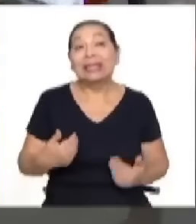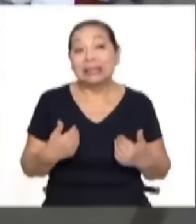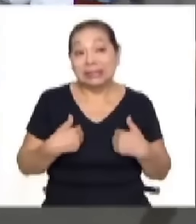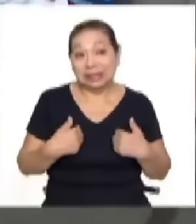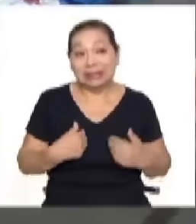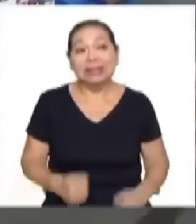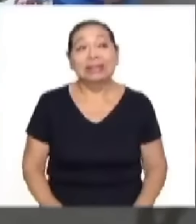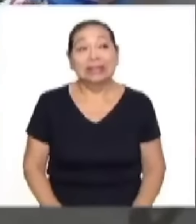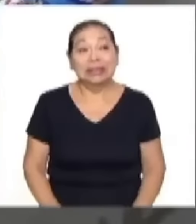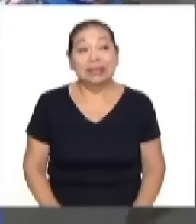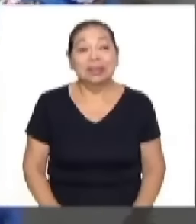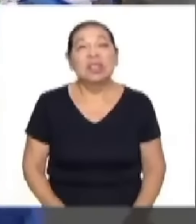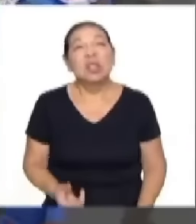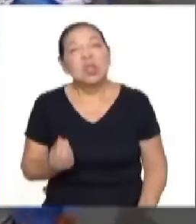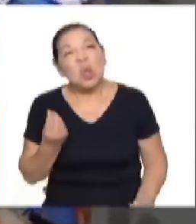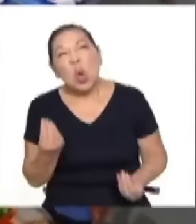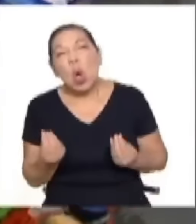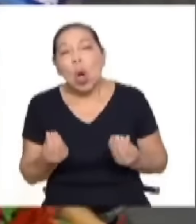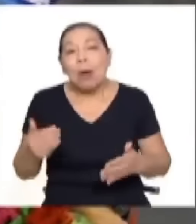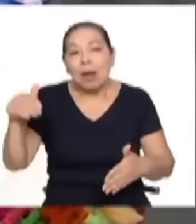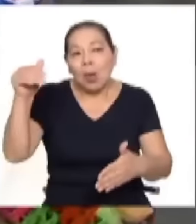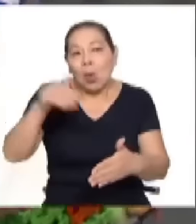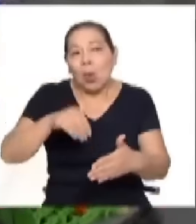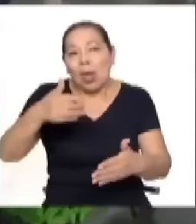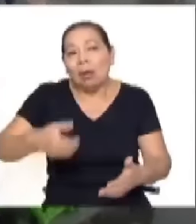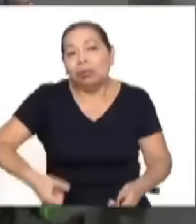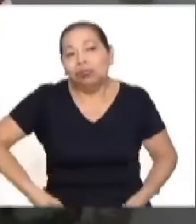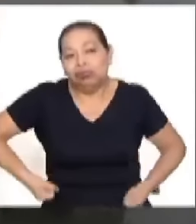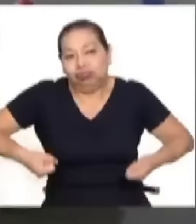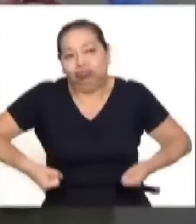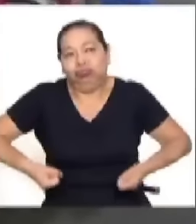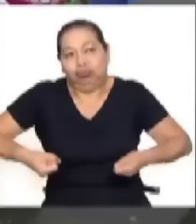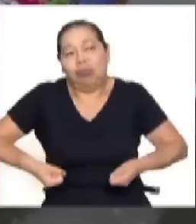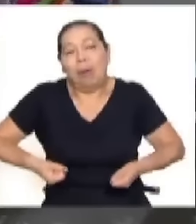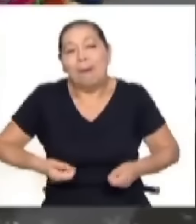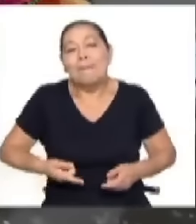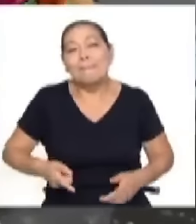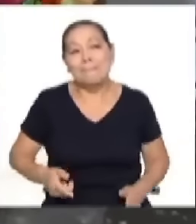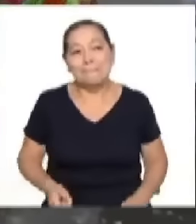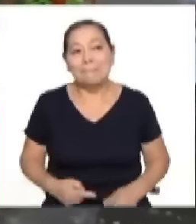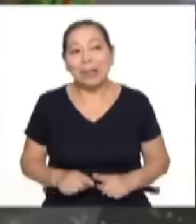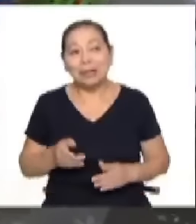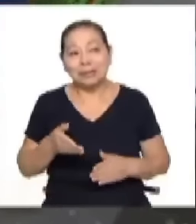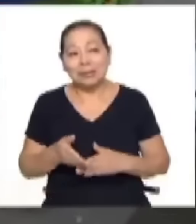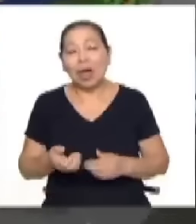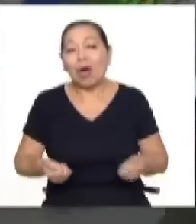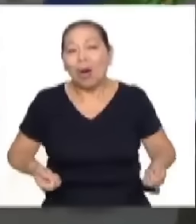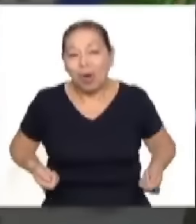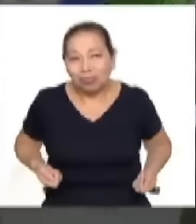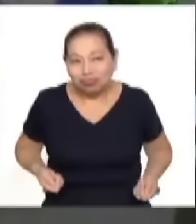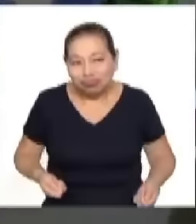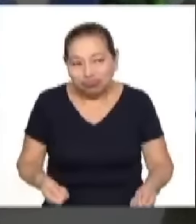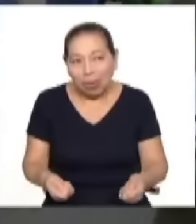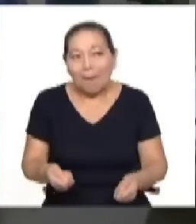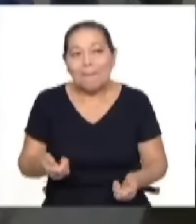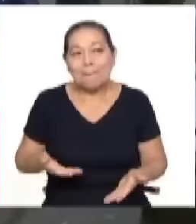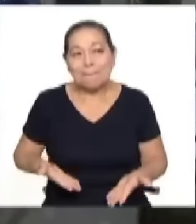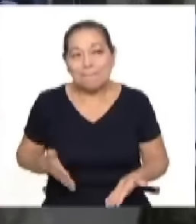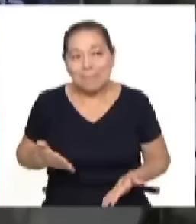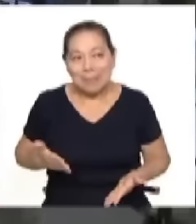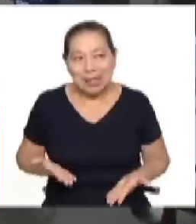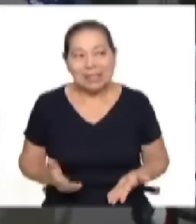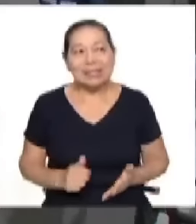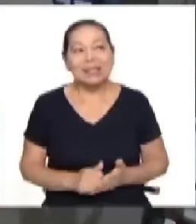tiene que agenciarse de algunos medios para poder llevarlo y conservarlo. Ahí vemos que siguen ingresando las carretas con mayor pescado. Acá